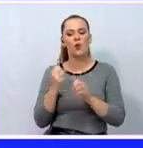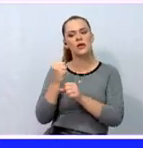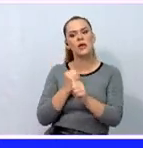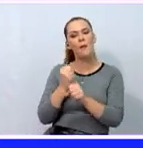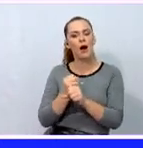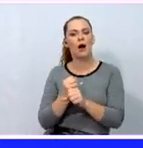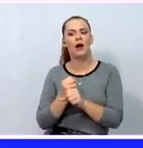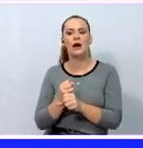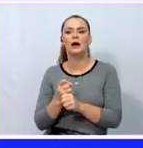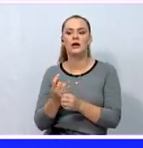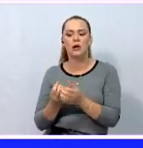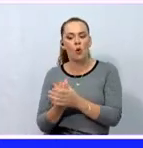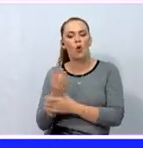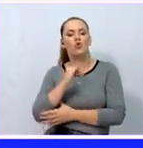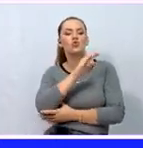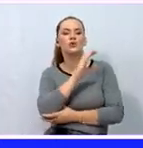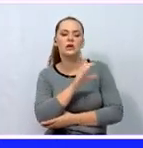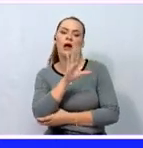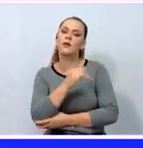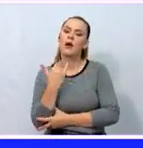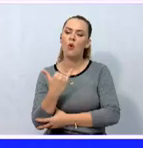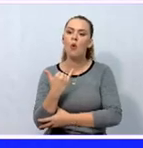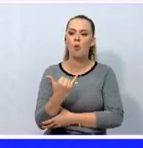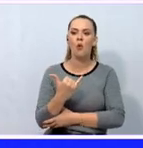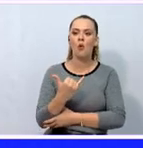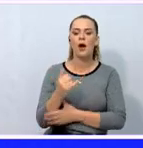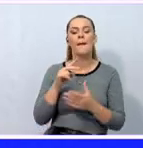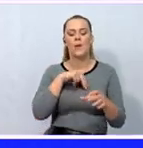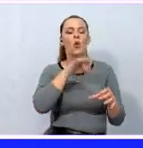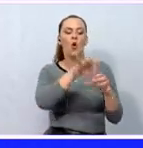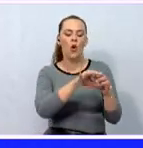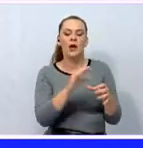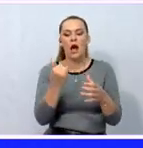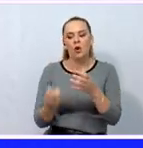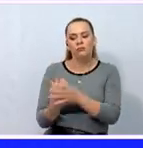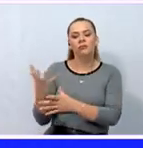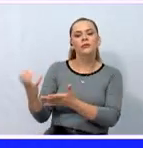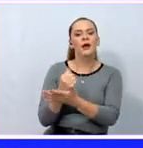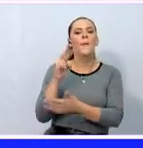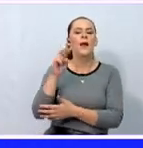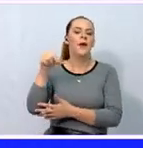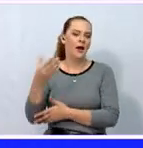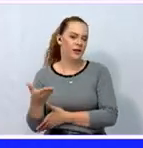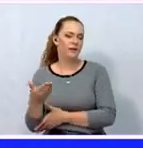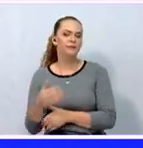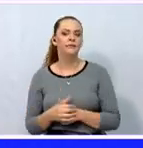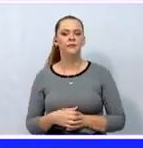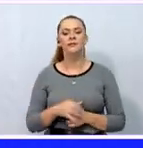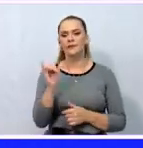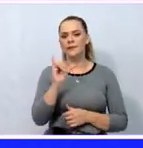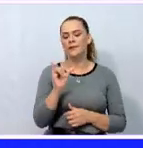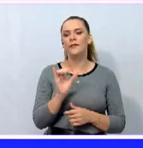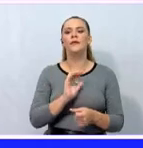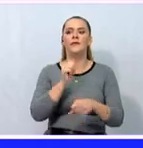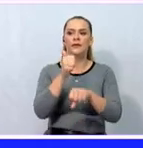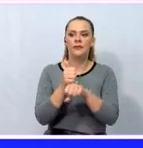en el que ha cosechado Justin Campos y ahorita es sembró Perdón Justin Campos Y ahorita está cosechando Vladimir Quesada verdad inclusive